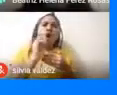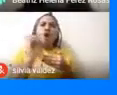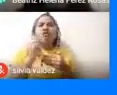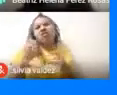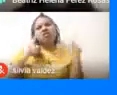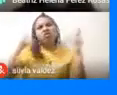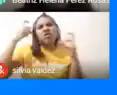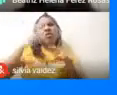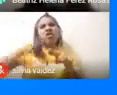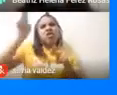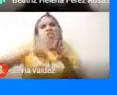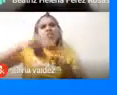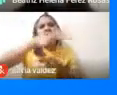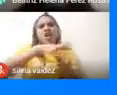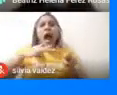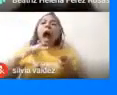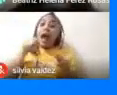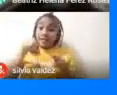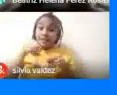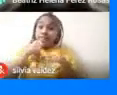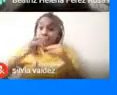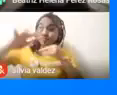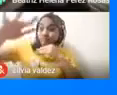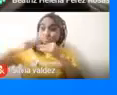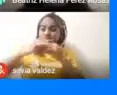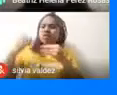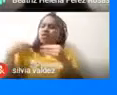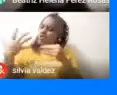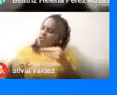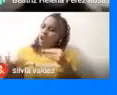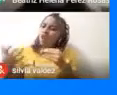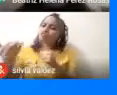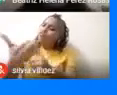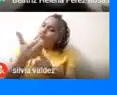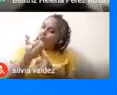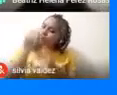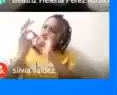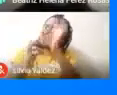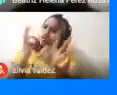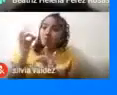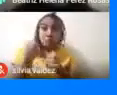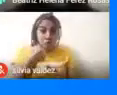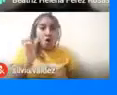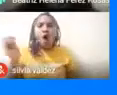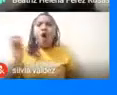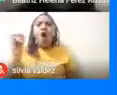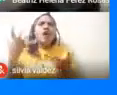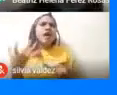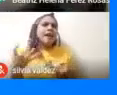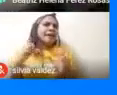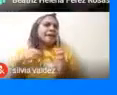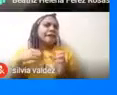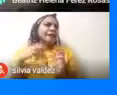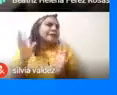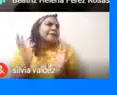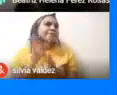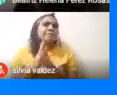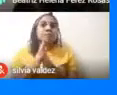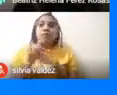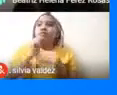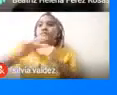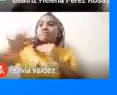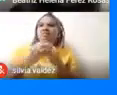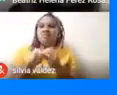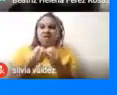de naturaleza en donde estas playas pristinas las voy a querer conservar un poco, o si voy a querer tener la playa llena